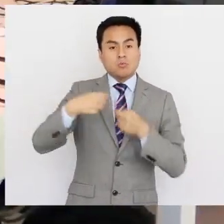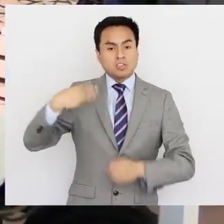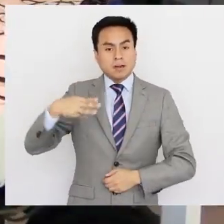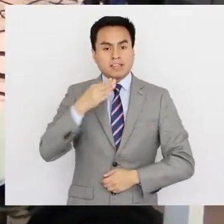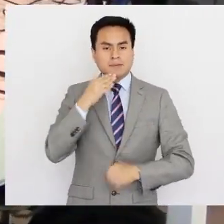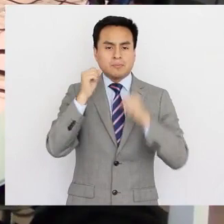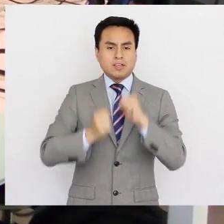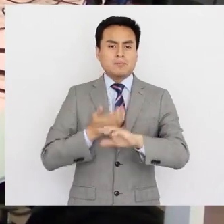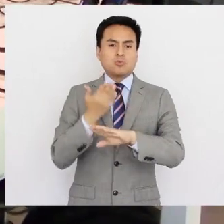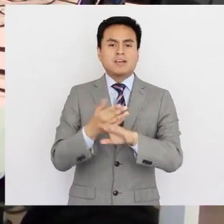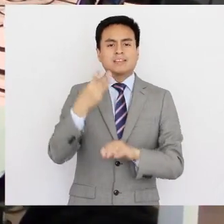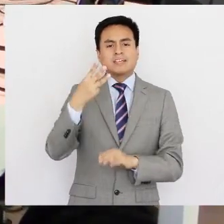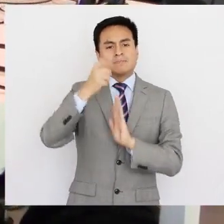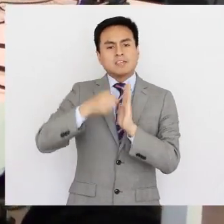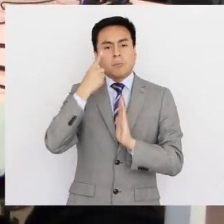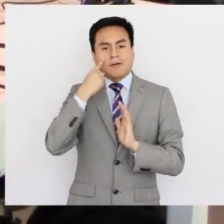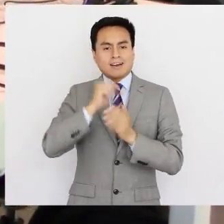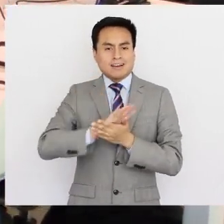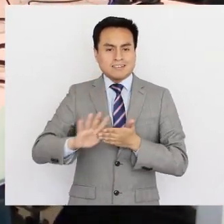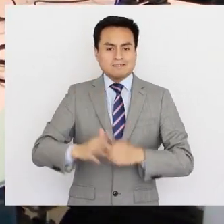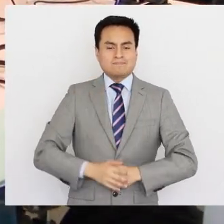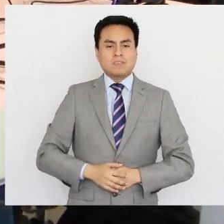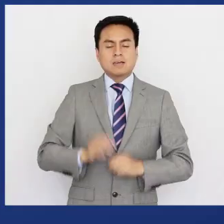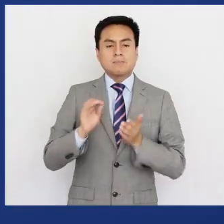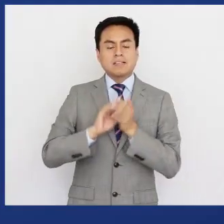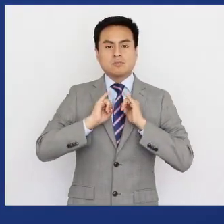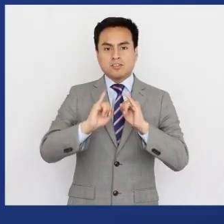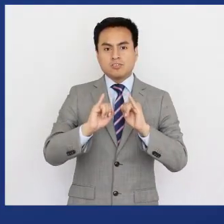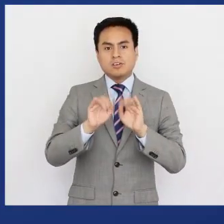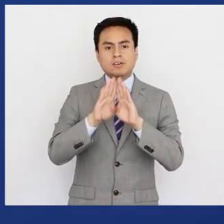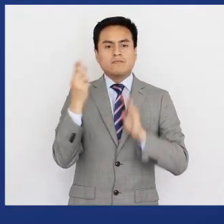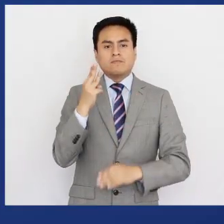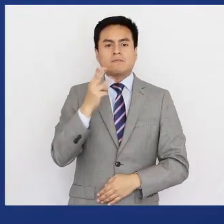subvención municipal y también pueden postular a 3 meses de prueba gratis. Para